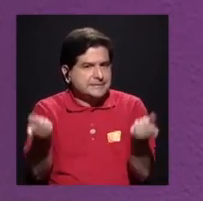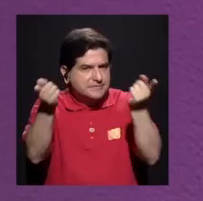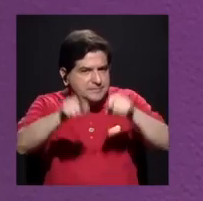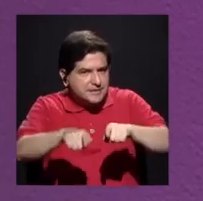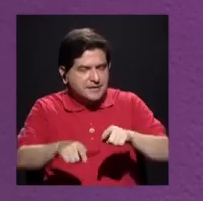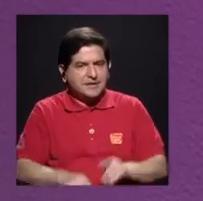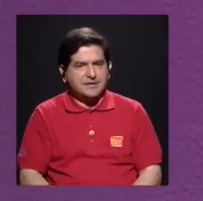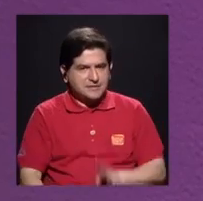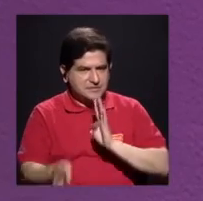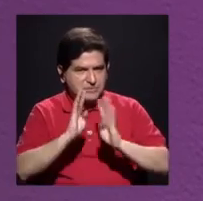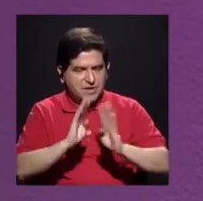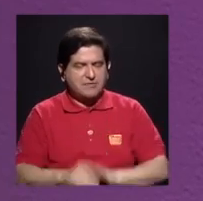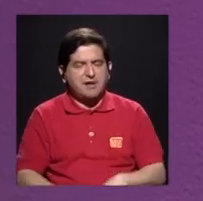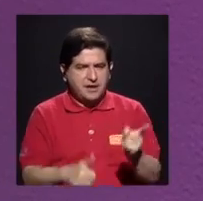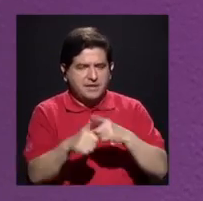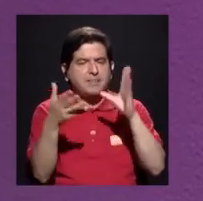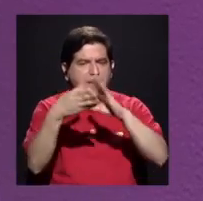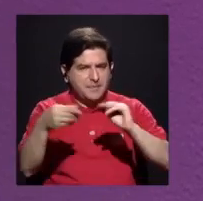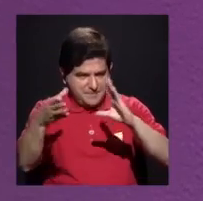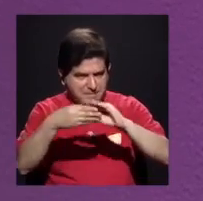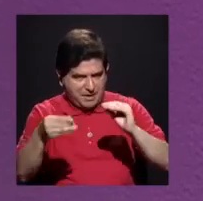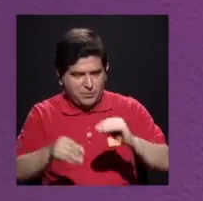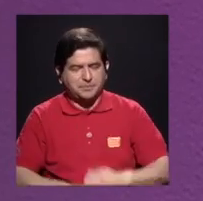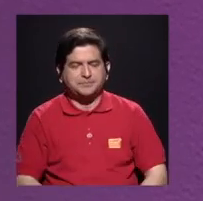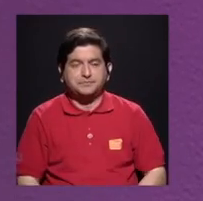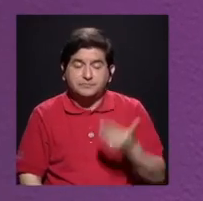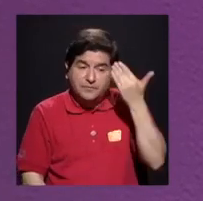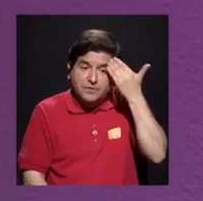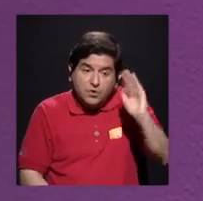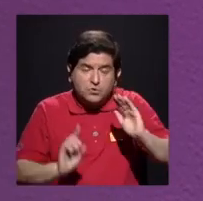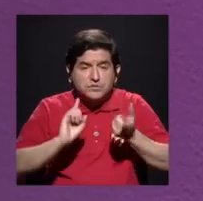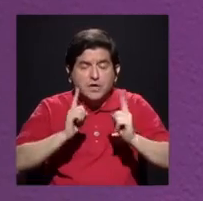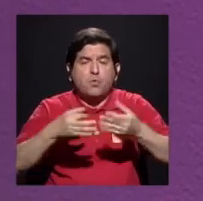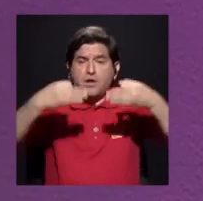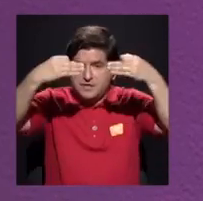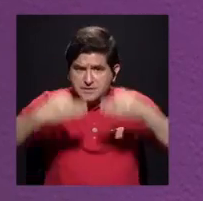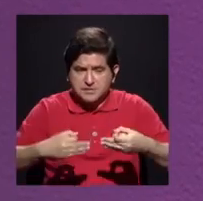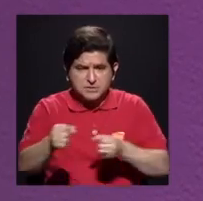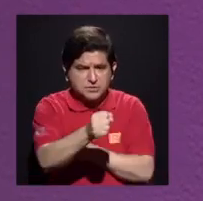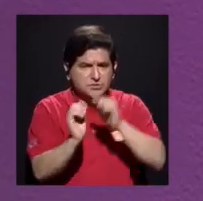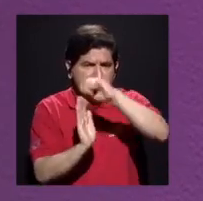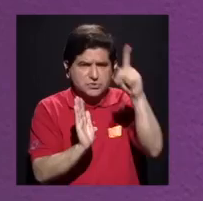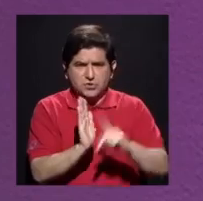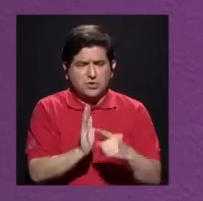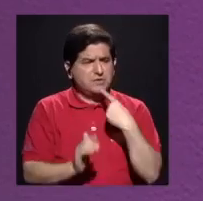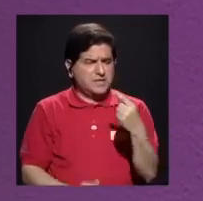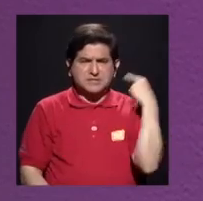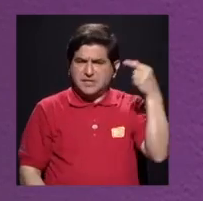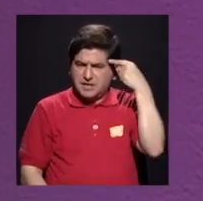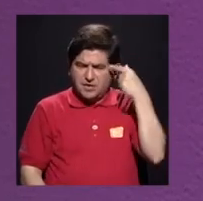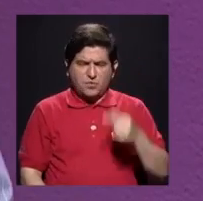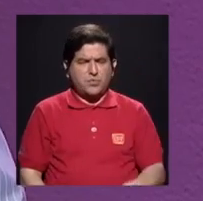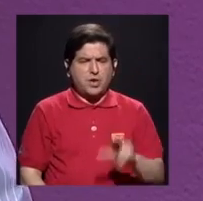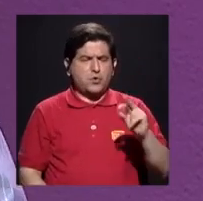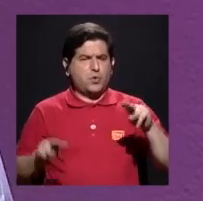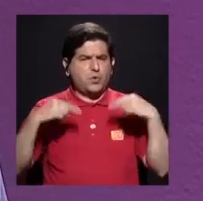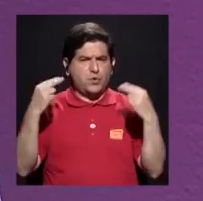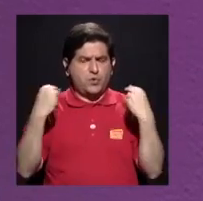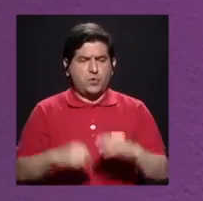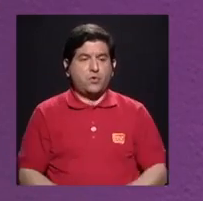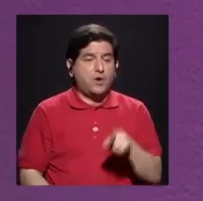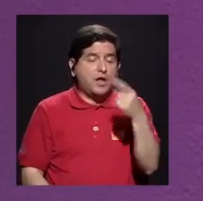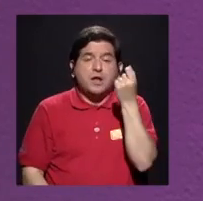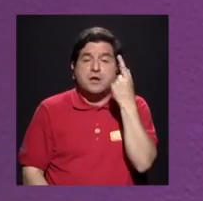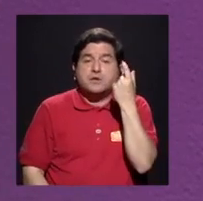sobre los dos aspectos de ese primer comentario no sé en qué sentencia en la sala constitucional podría decir que está dando a neutral porque de saber lo que hace es